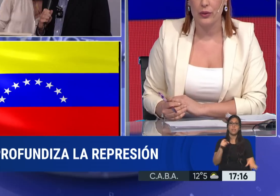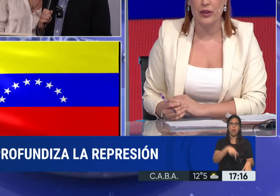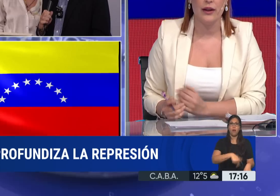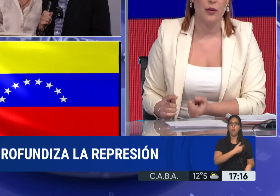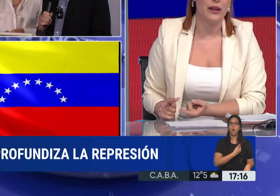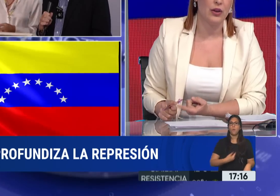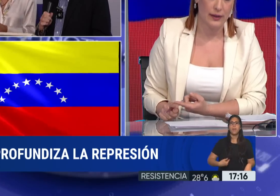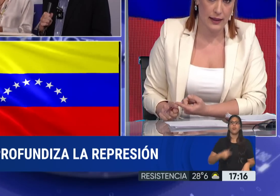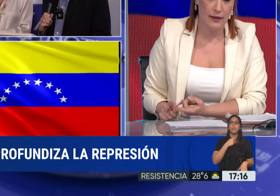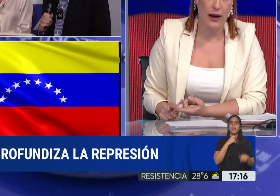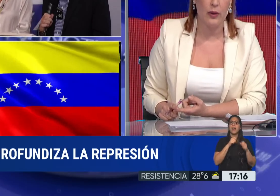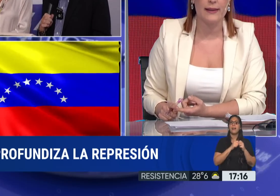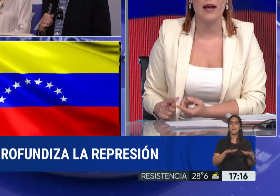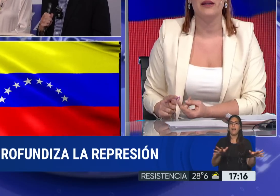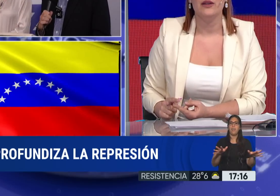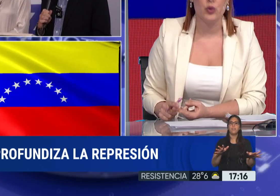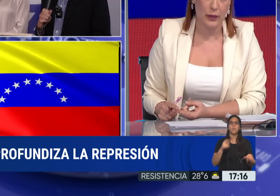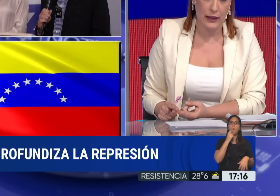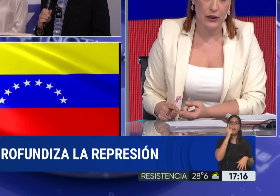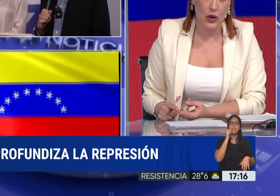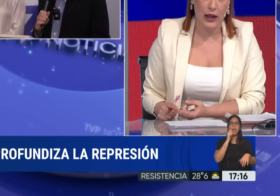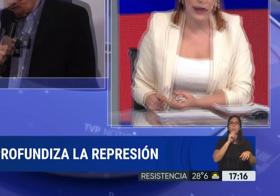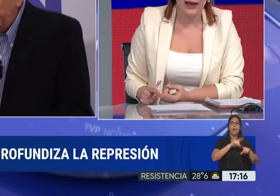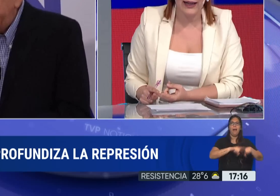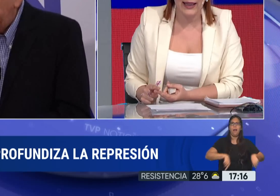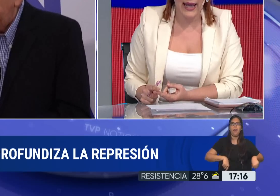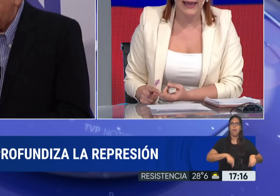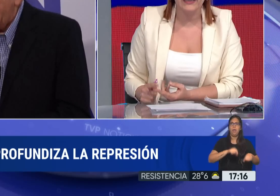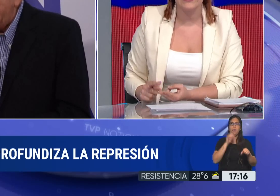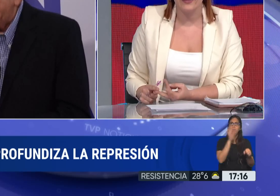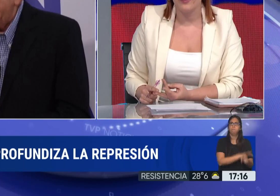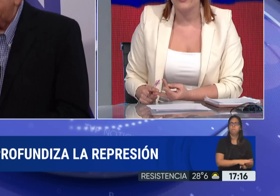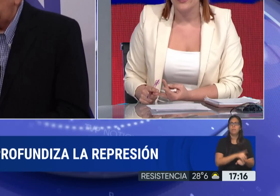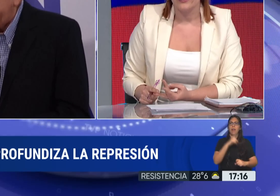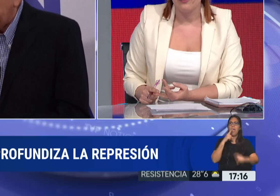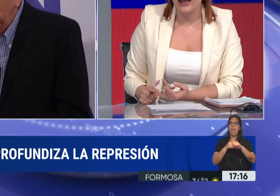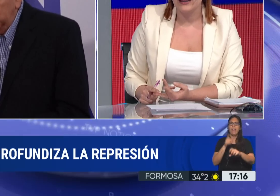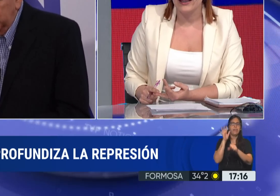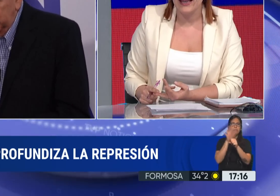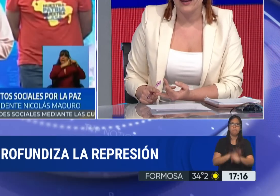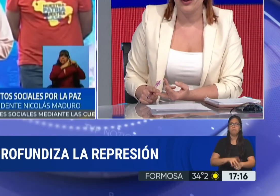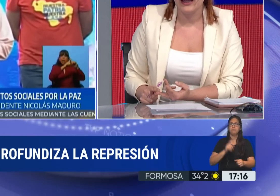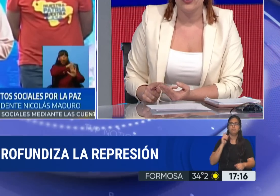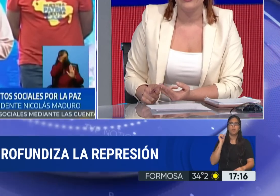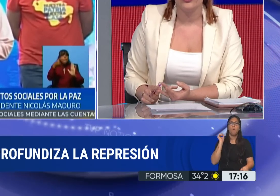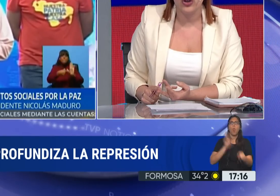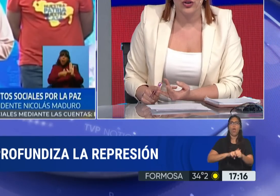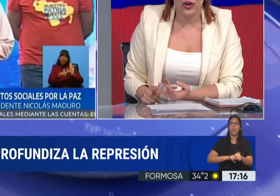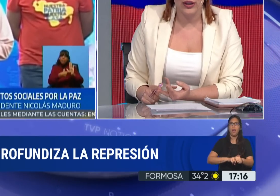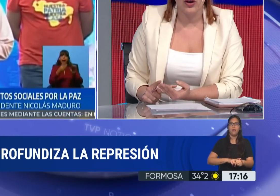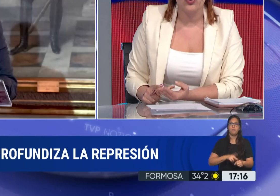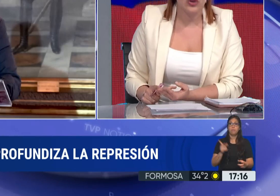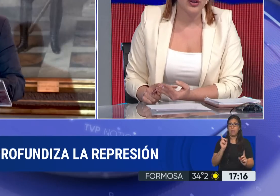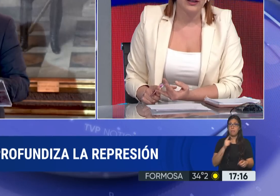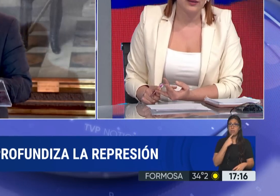todo lo posible, ¿no? Pidiendo que se dé de baja WhatsApp, suspendiendo la red X. Además, también interesante porque con TikTok,